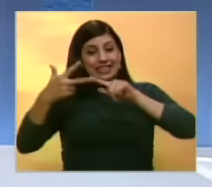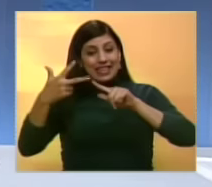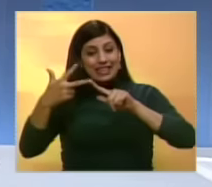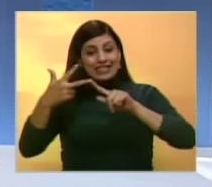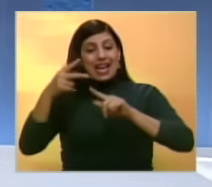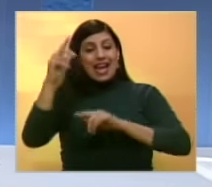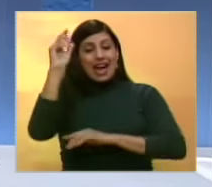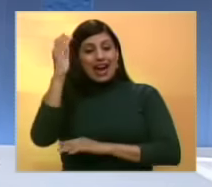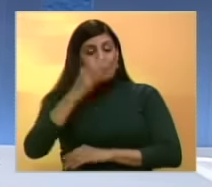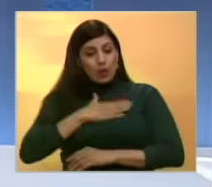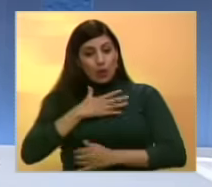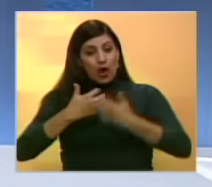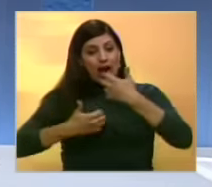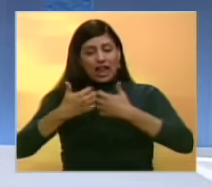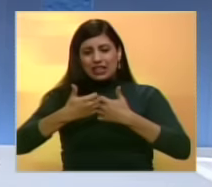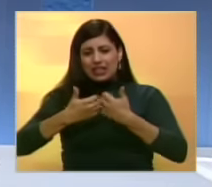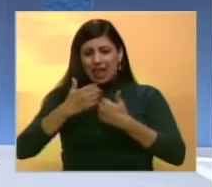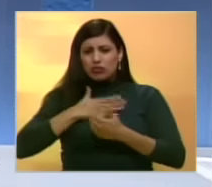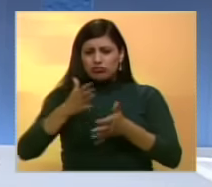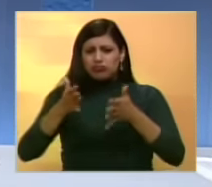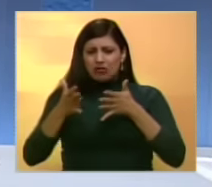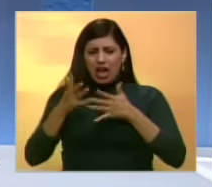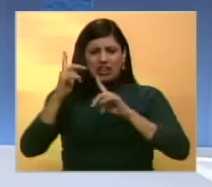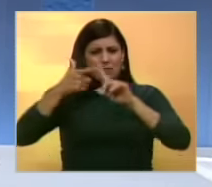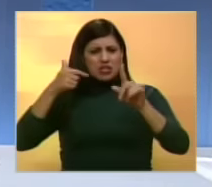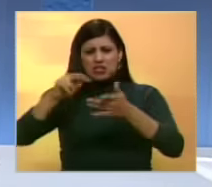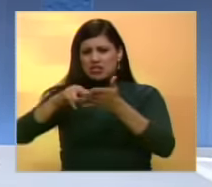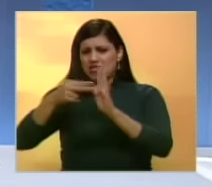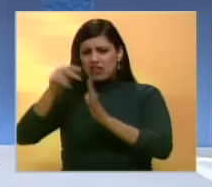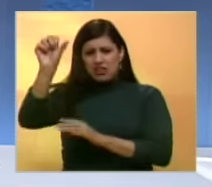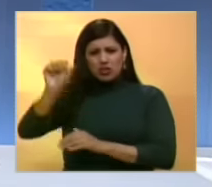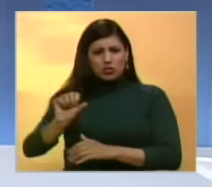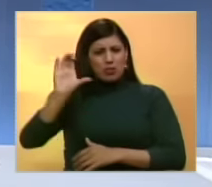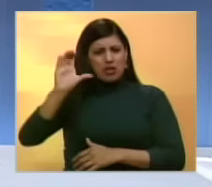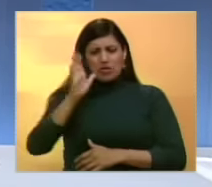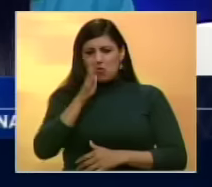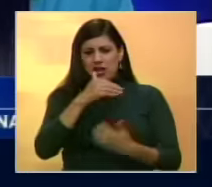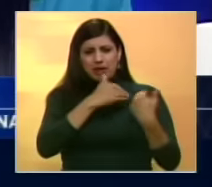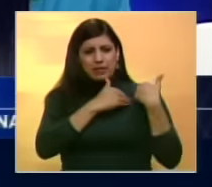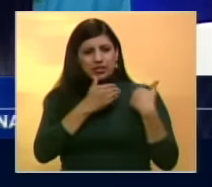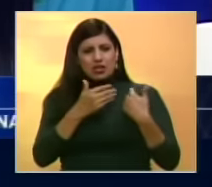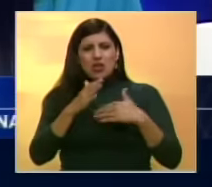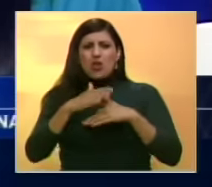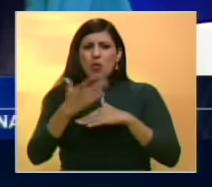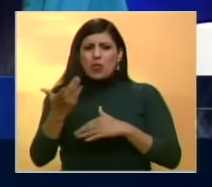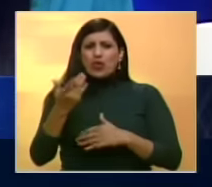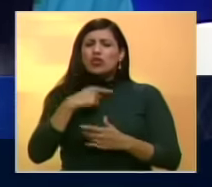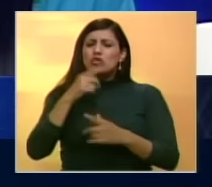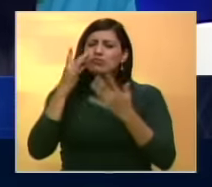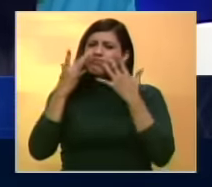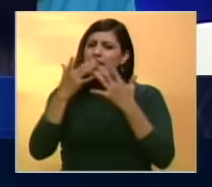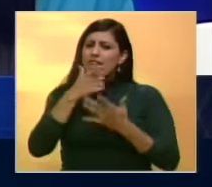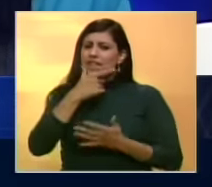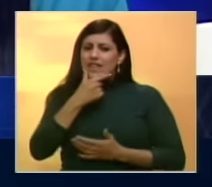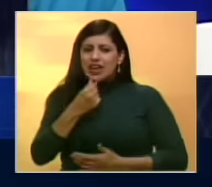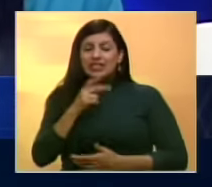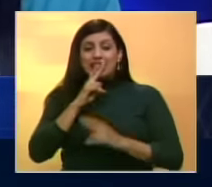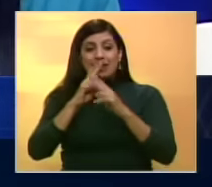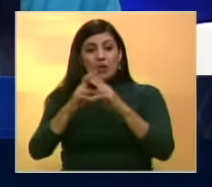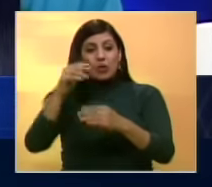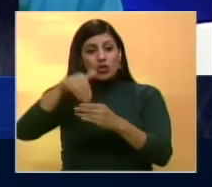Amazonas noes realmente a la comunidad indígena del Sur del país Por qué bueno eso lo podemos ver muy fácilmente en los